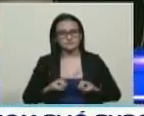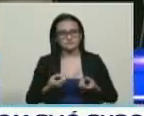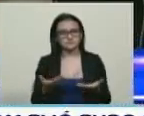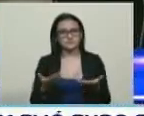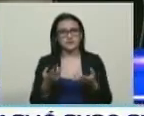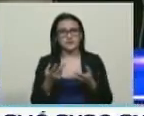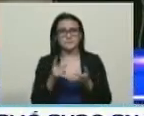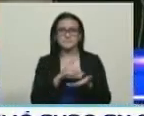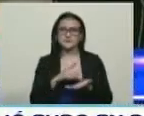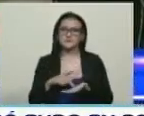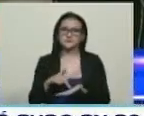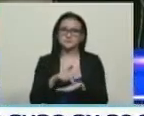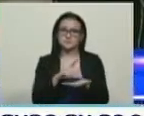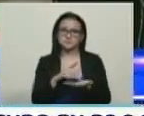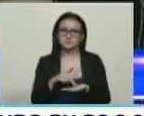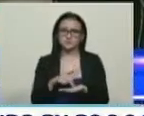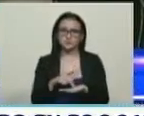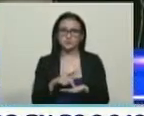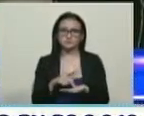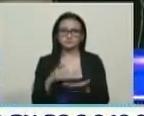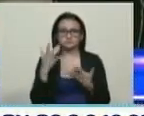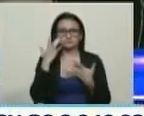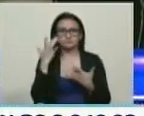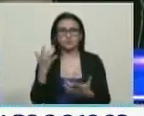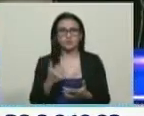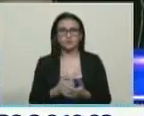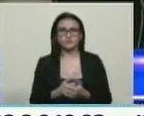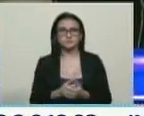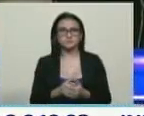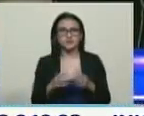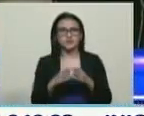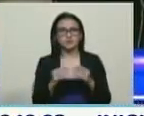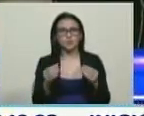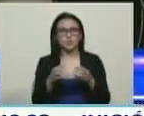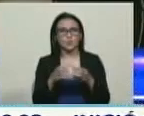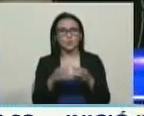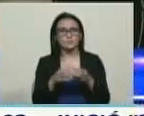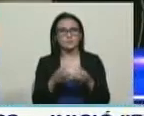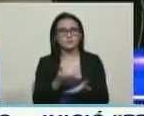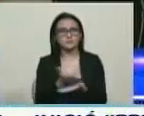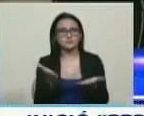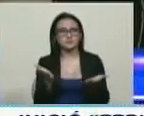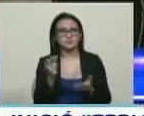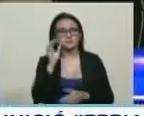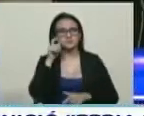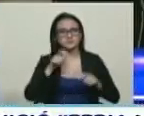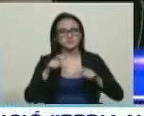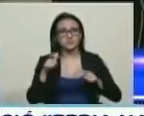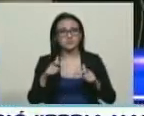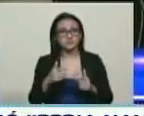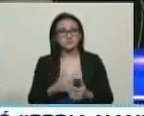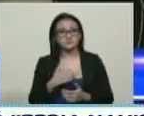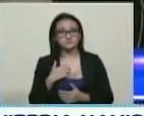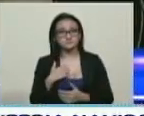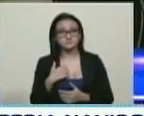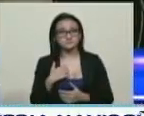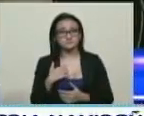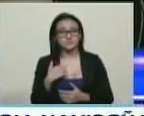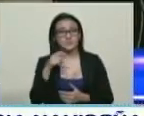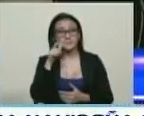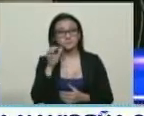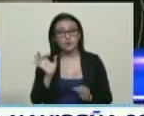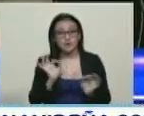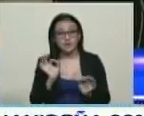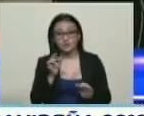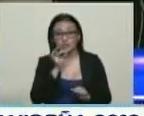la participación, la visibilización de todos los sectores de la sociedad. Aquellos que todavía no hayan ido a